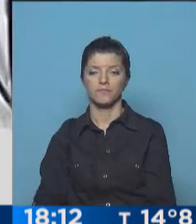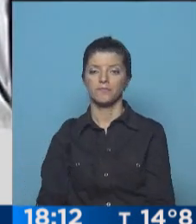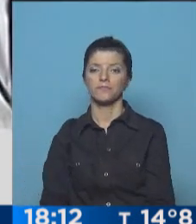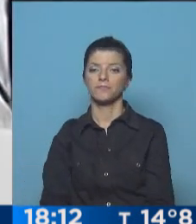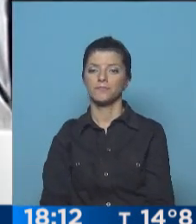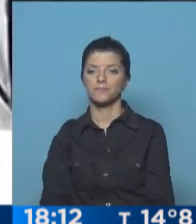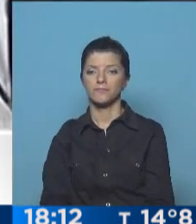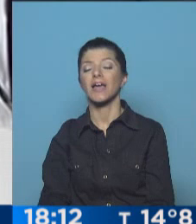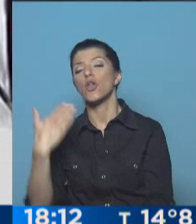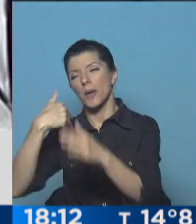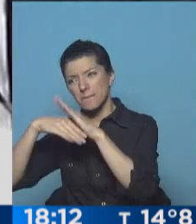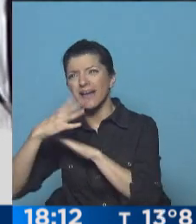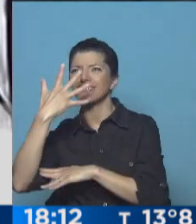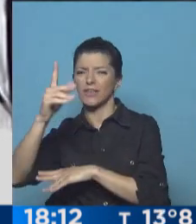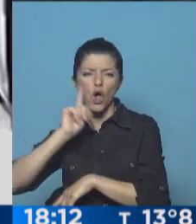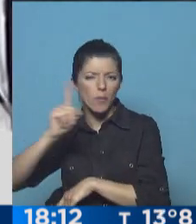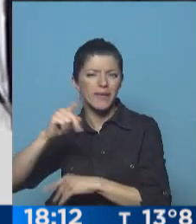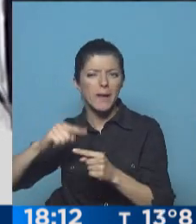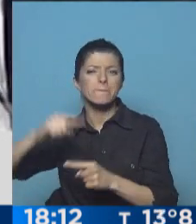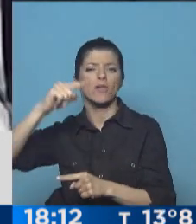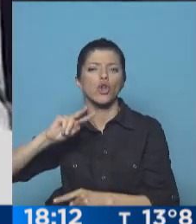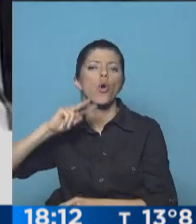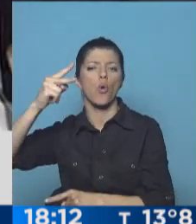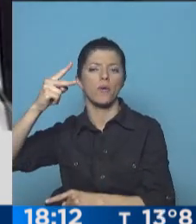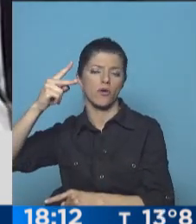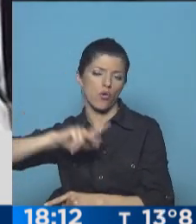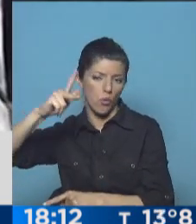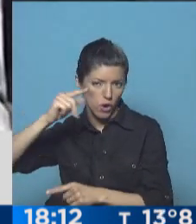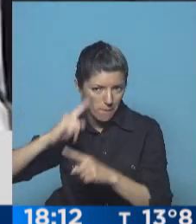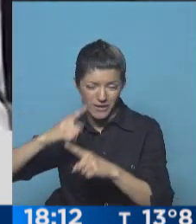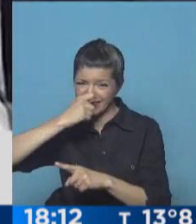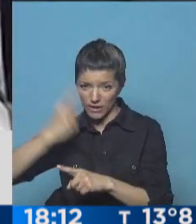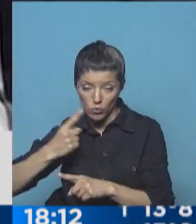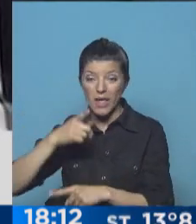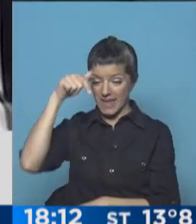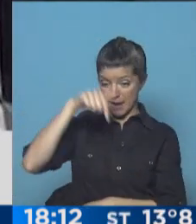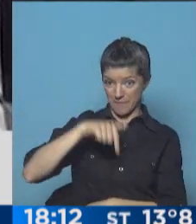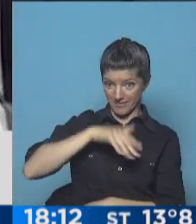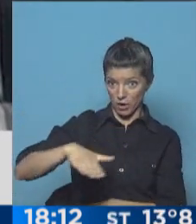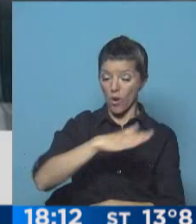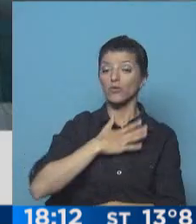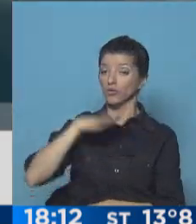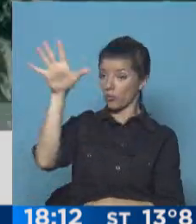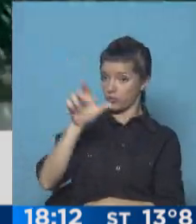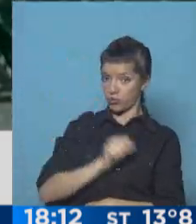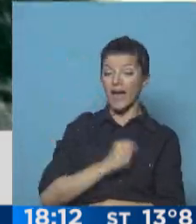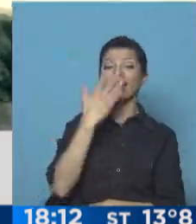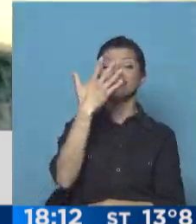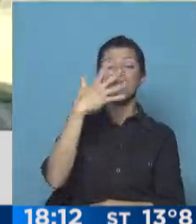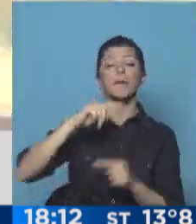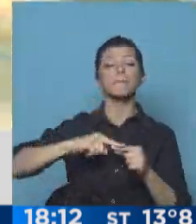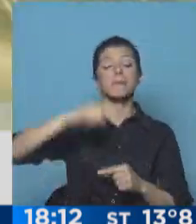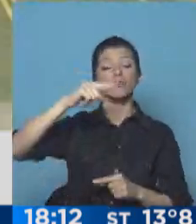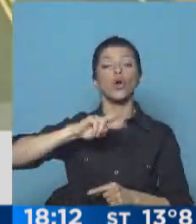cantidad llega a 5.000 metros cúbicos por segundo. Y nosotros para este acueducto solamente estábamos por usar 6 metros cúbicos